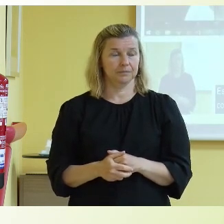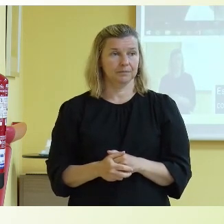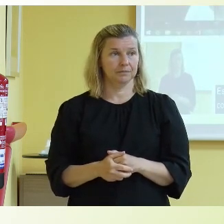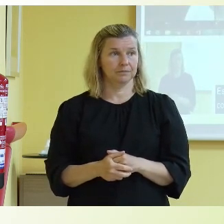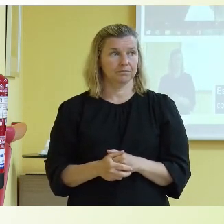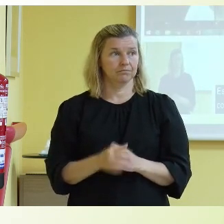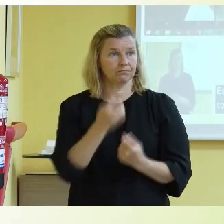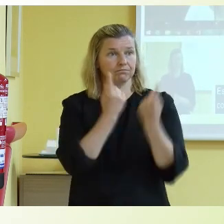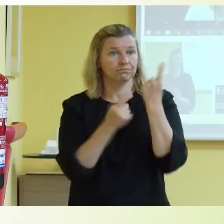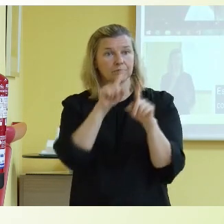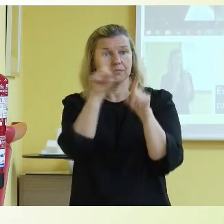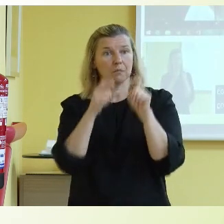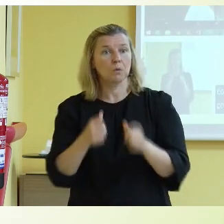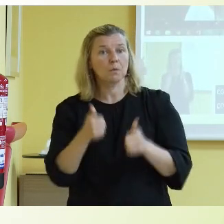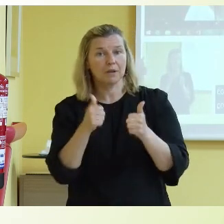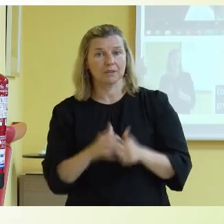¿Tenéis alguna pregunta más?